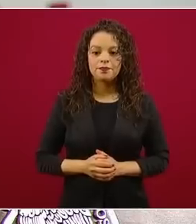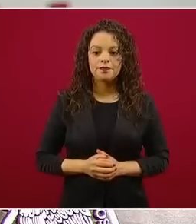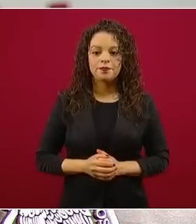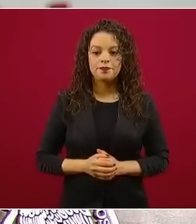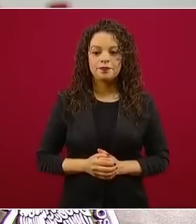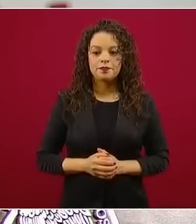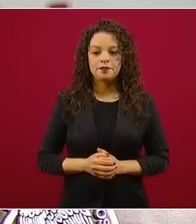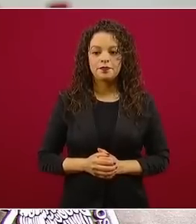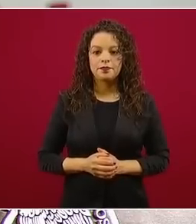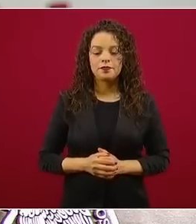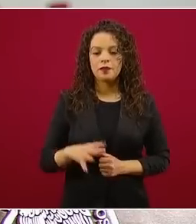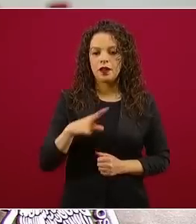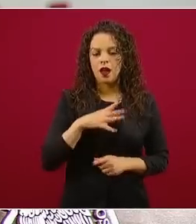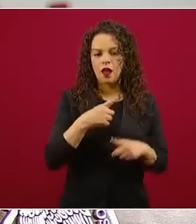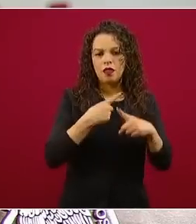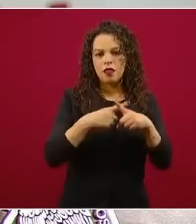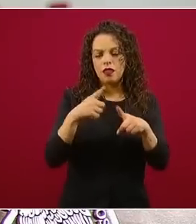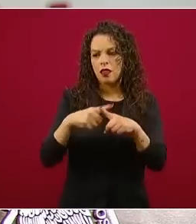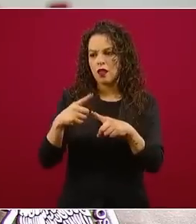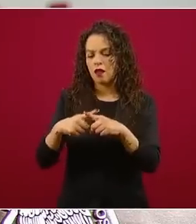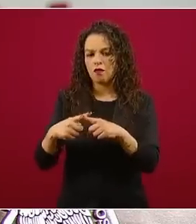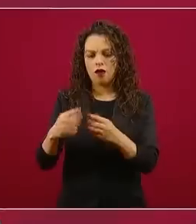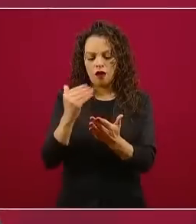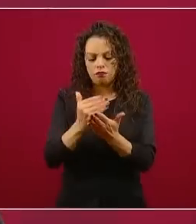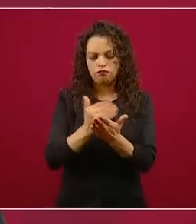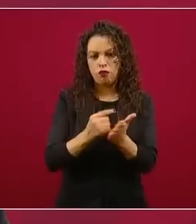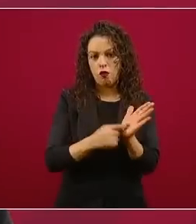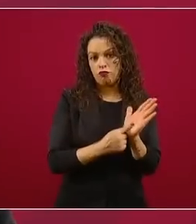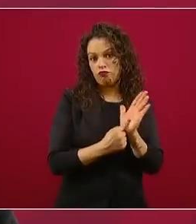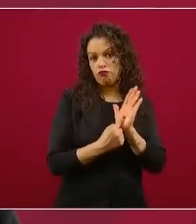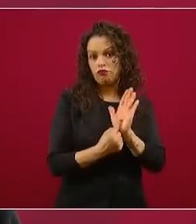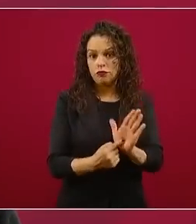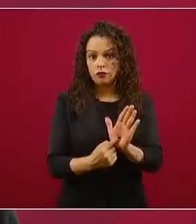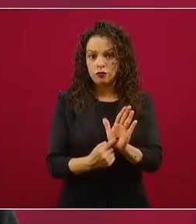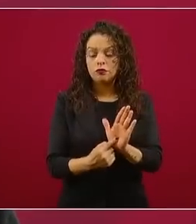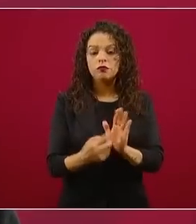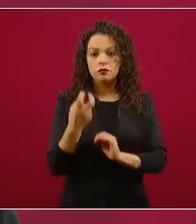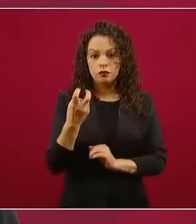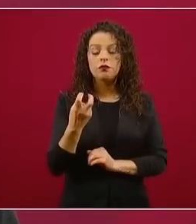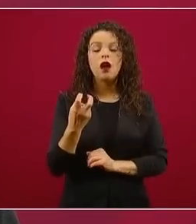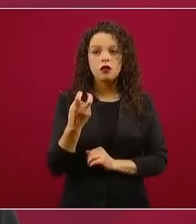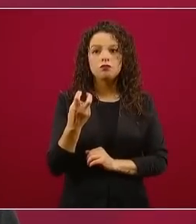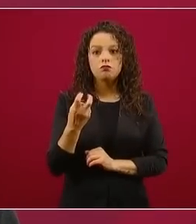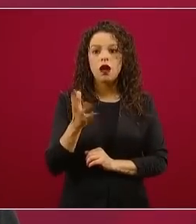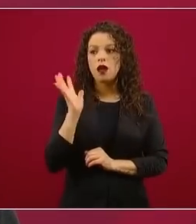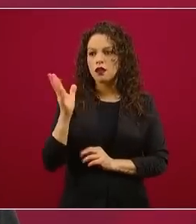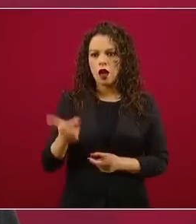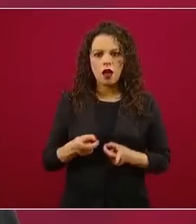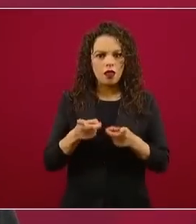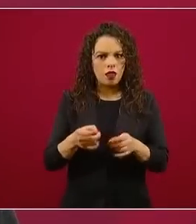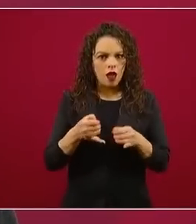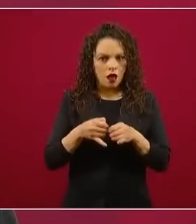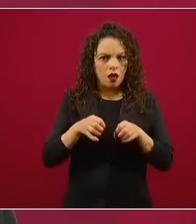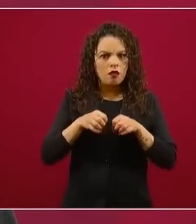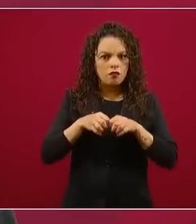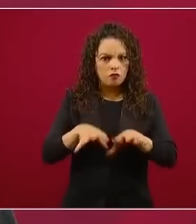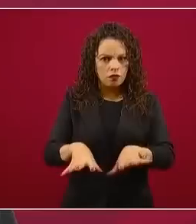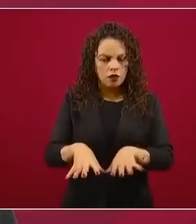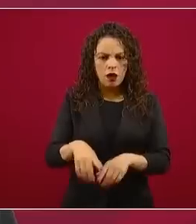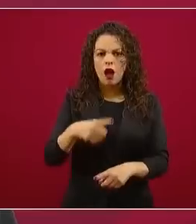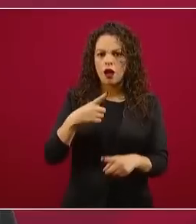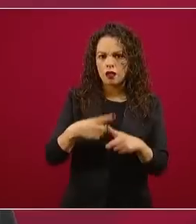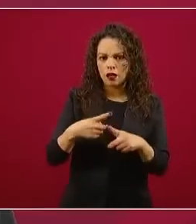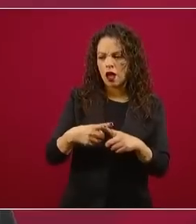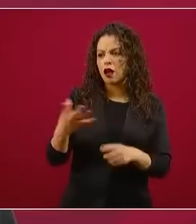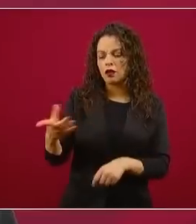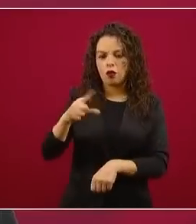datos, elementos para sostenerlo, así lo han dado a conocer los